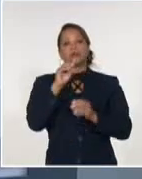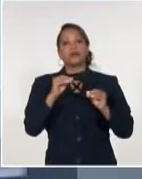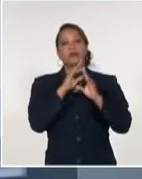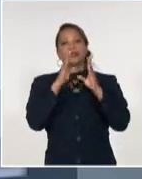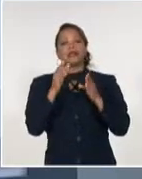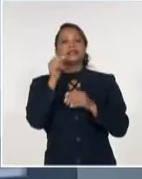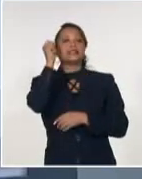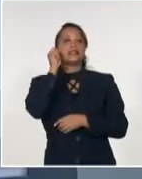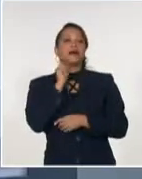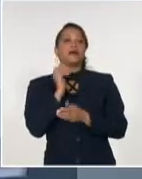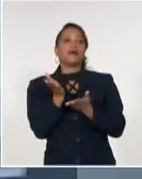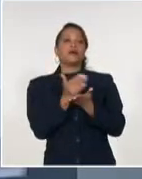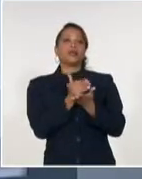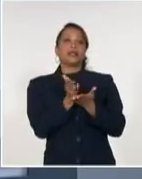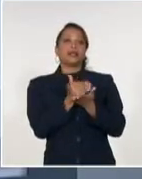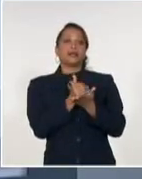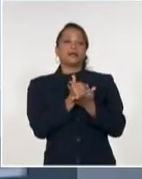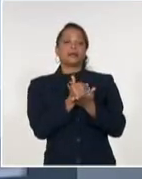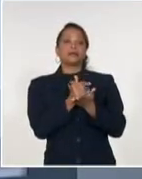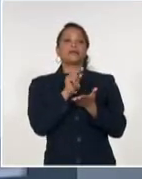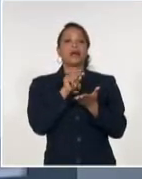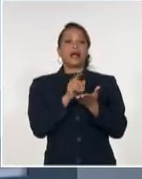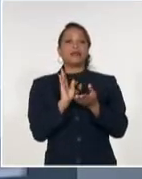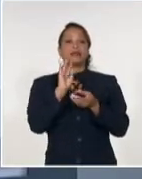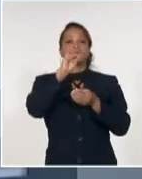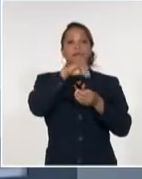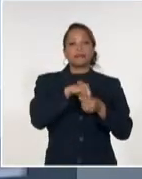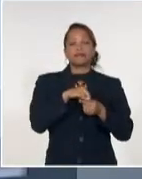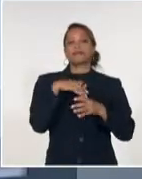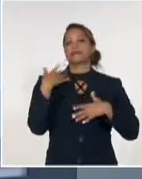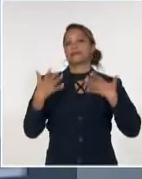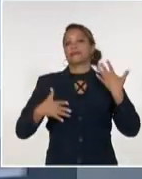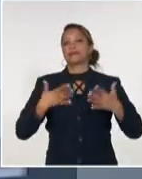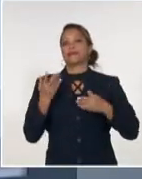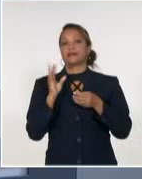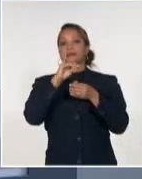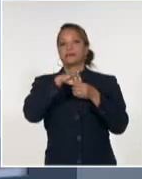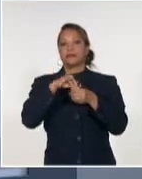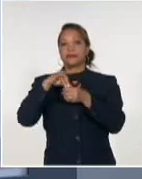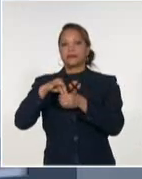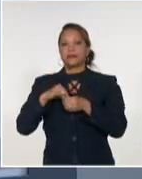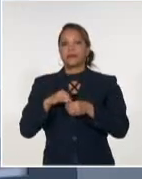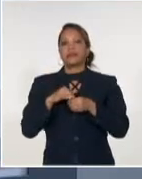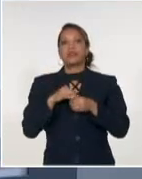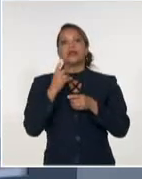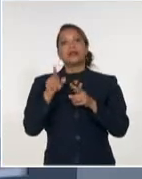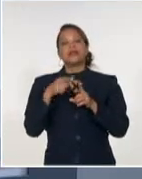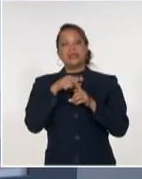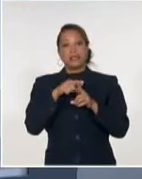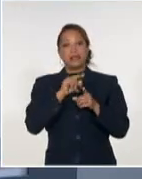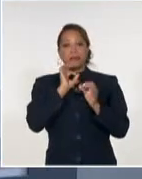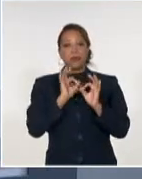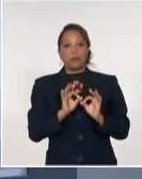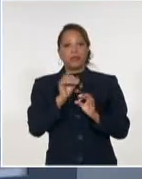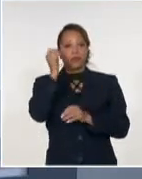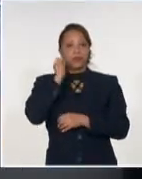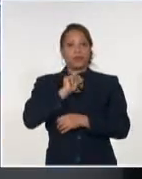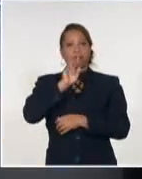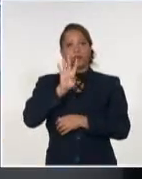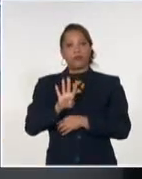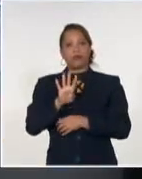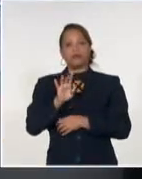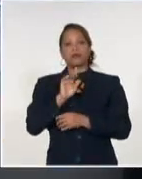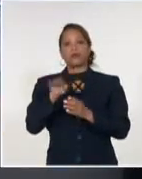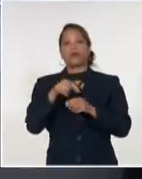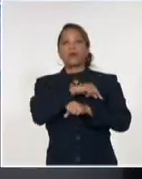Libro se inserta dentro de las acciones que se estarán desarrollando en el marco del Cuba va contigo. Y en esta edición, el sábado 4, a las 11 de la mañana,